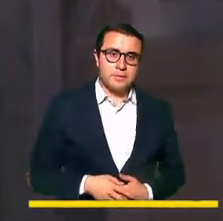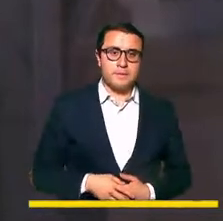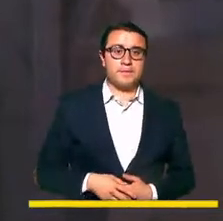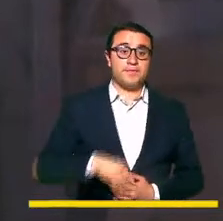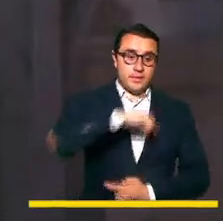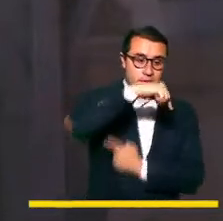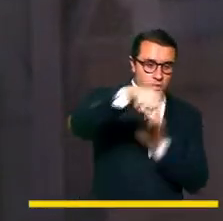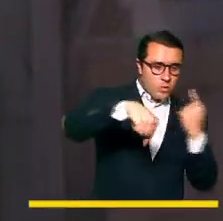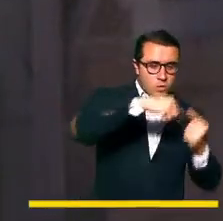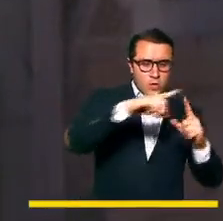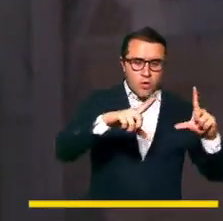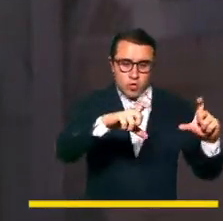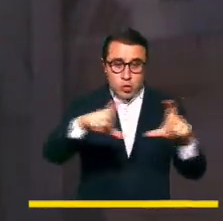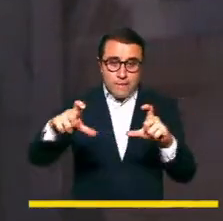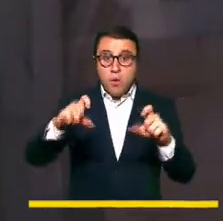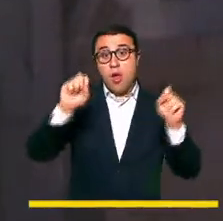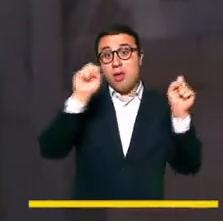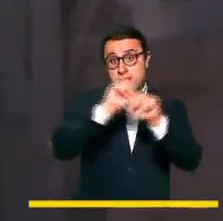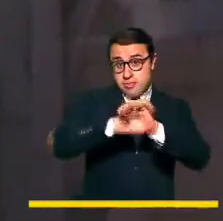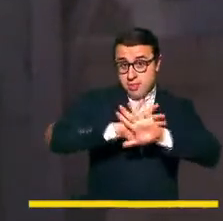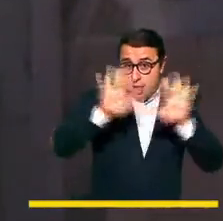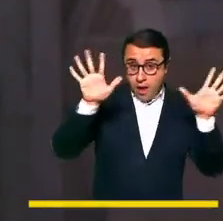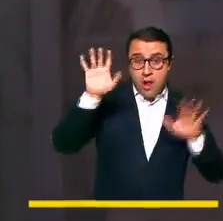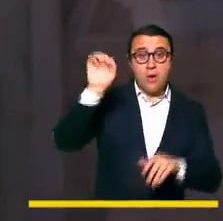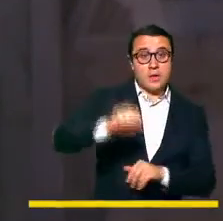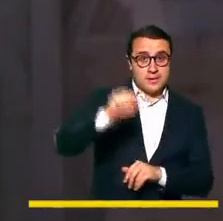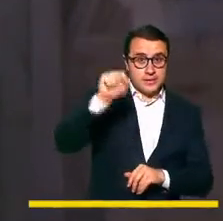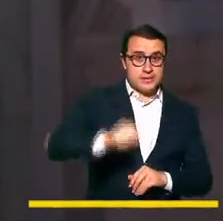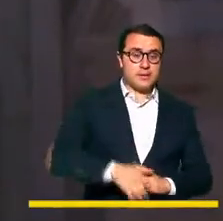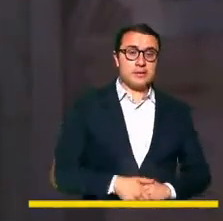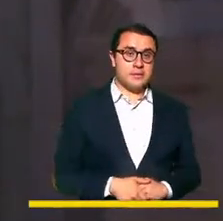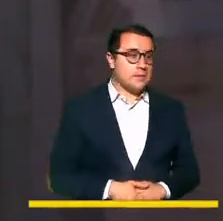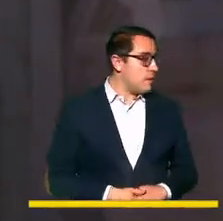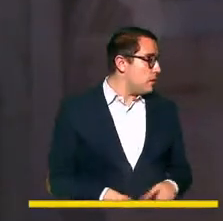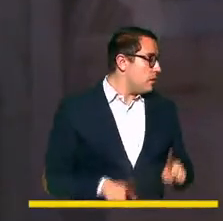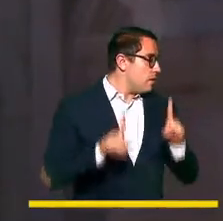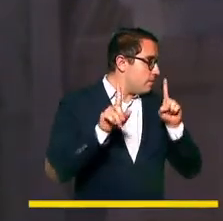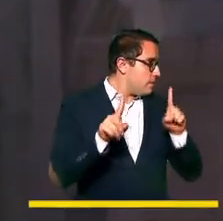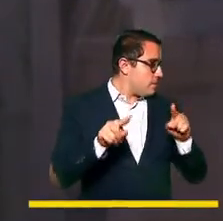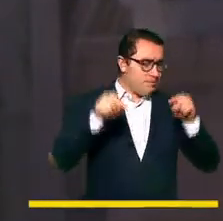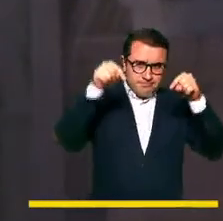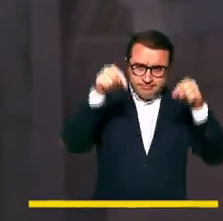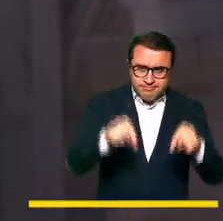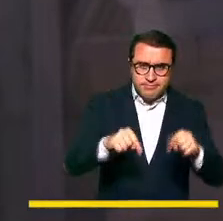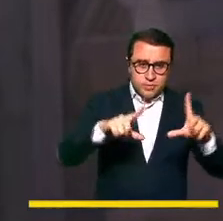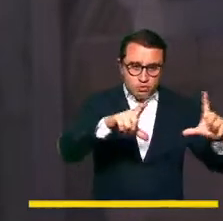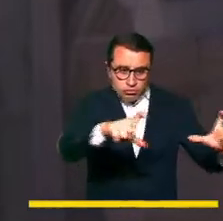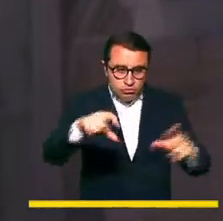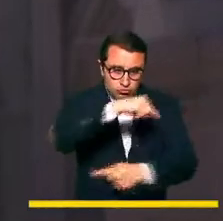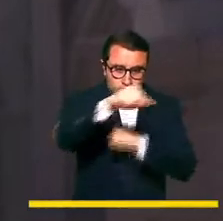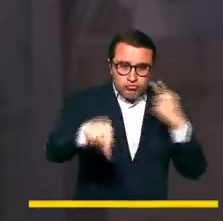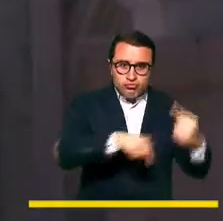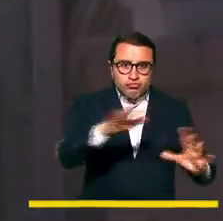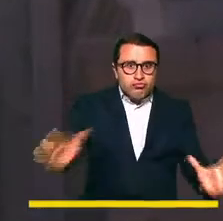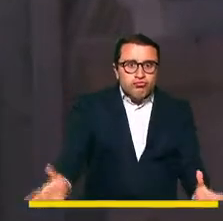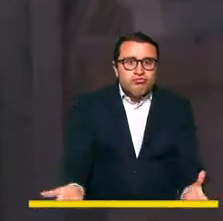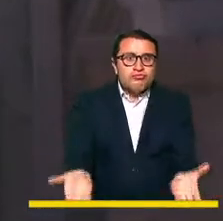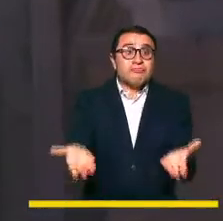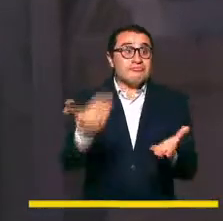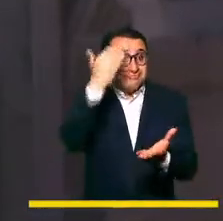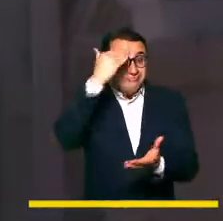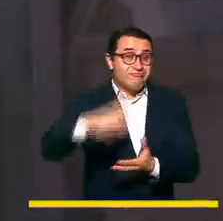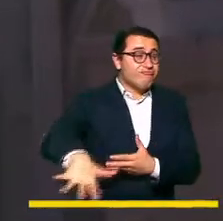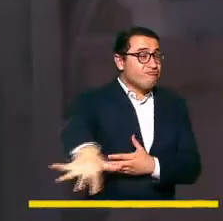Turismo, claro que sí, pero para que aquí se desarrolle el turismo con la belleza de la